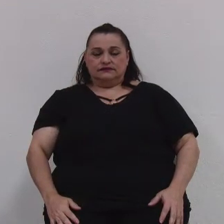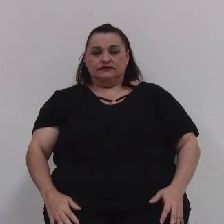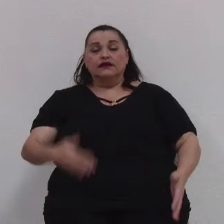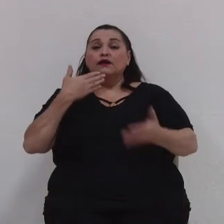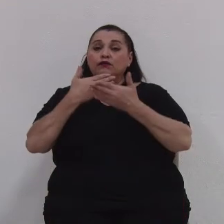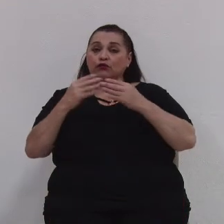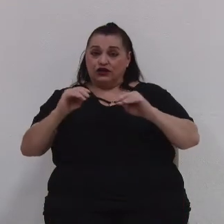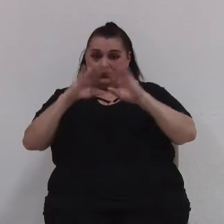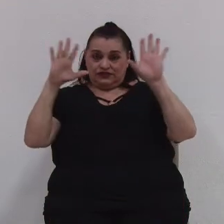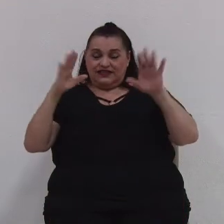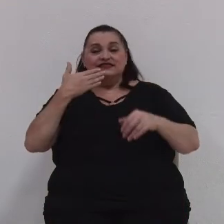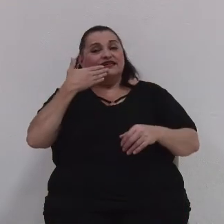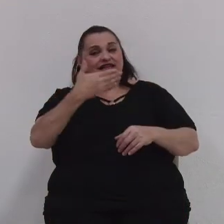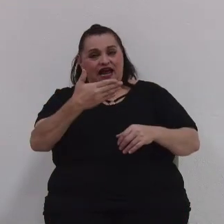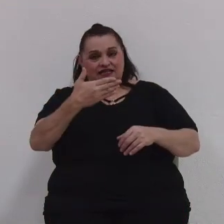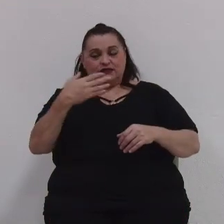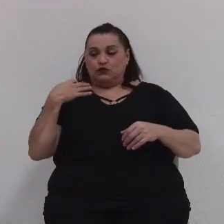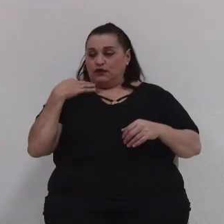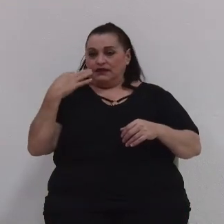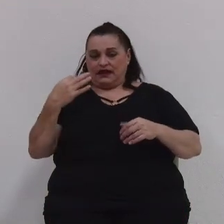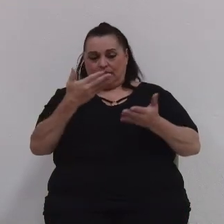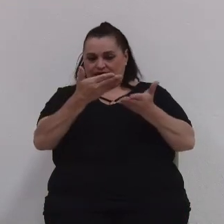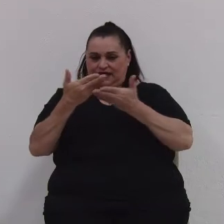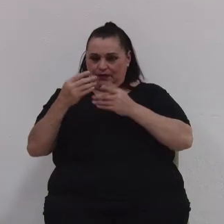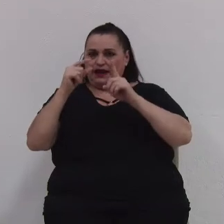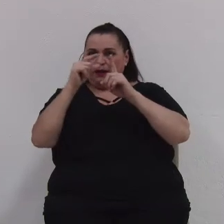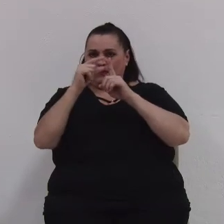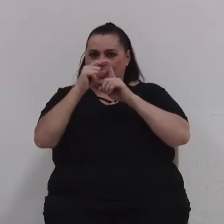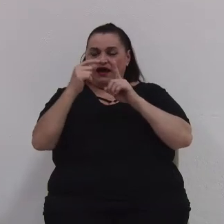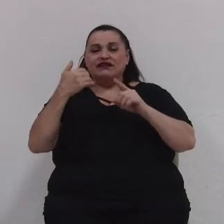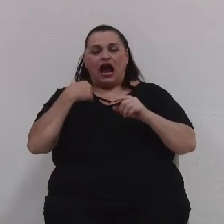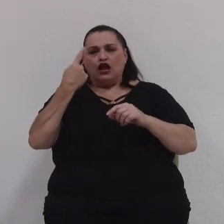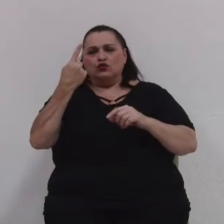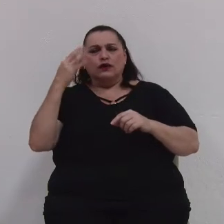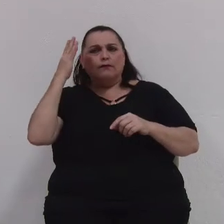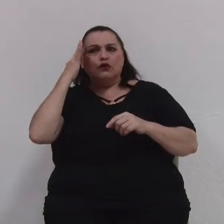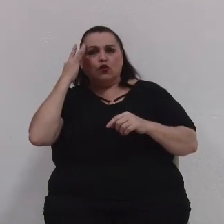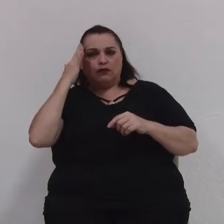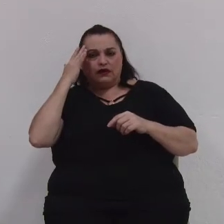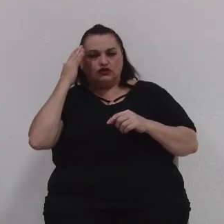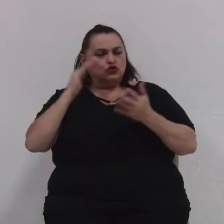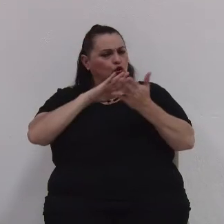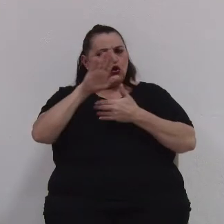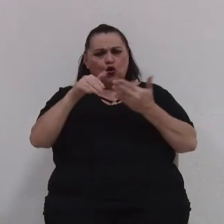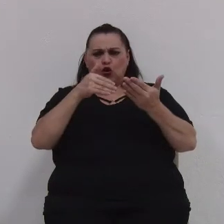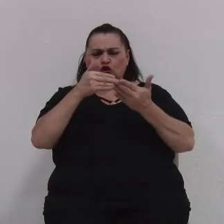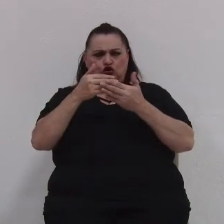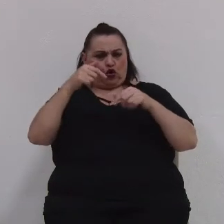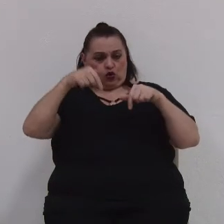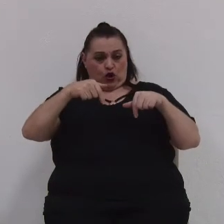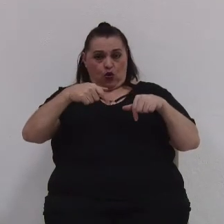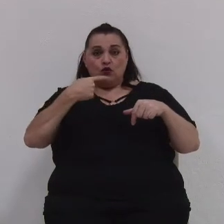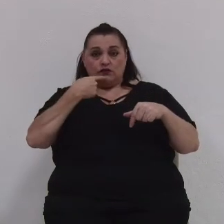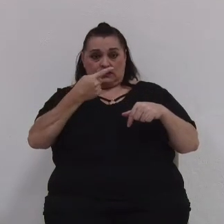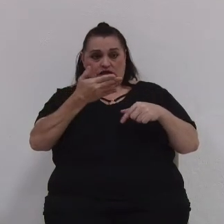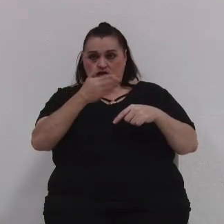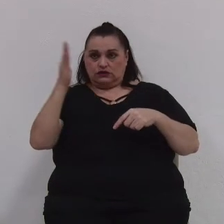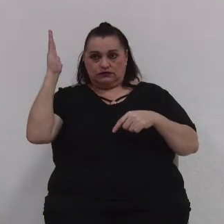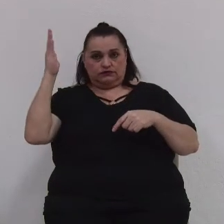Buenos días, muchas gracias por facilitarme la palabra, porque hay una preocupación con todo lo que hoy acá se ha